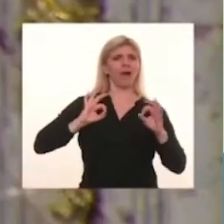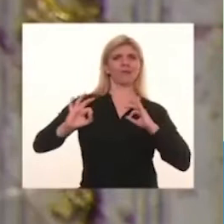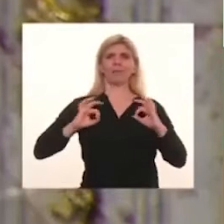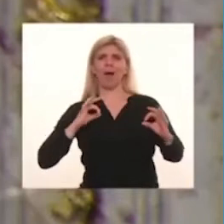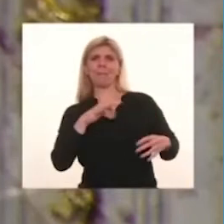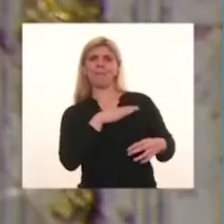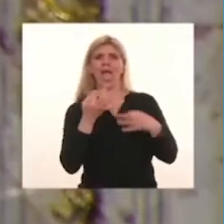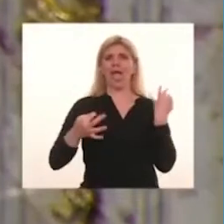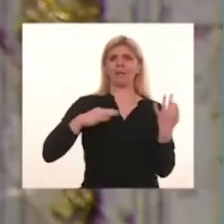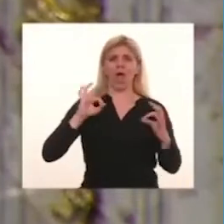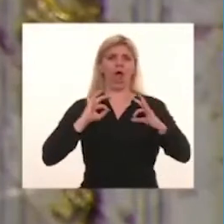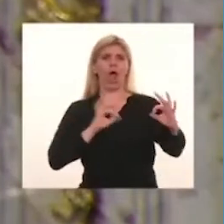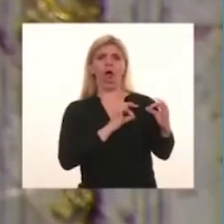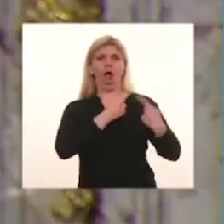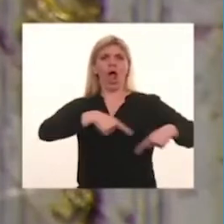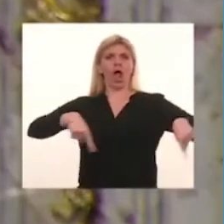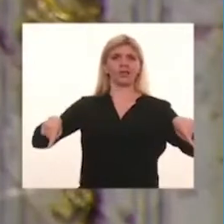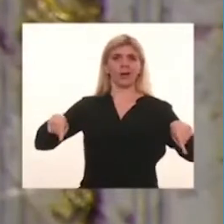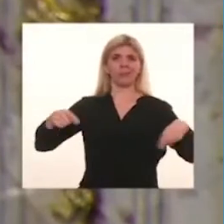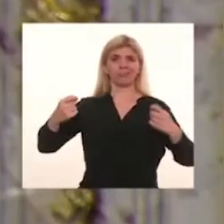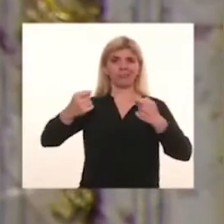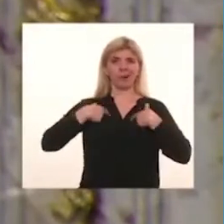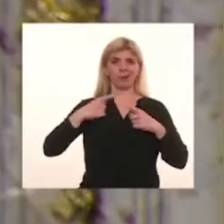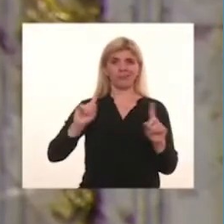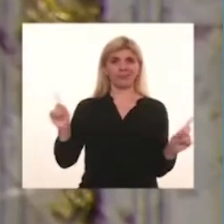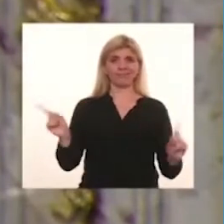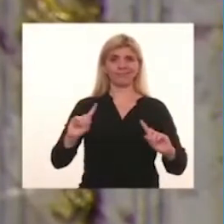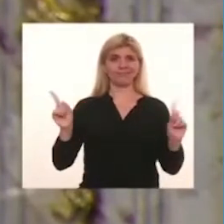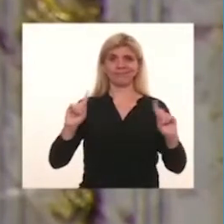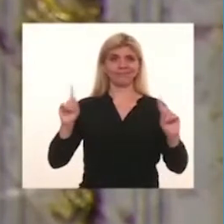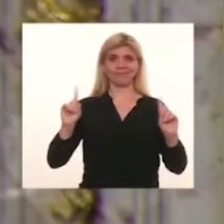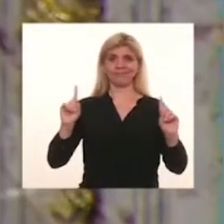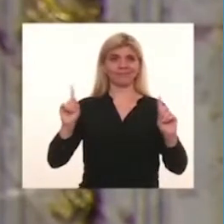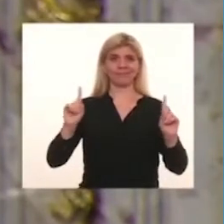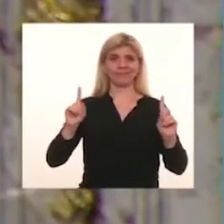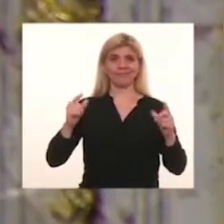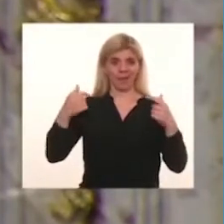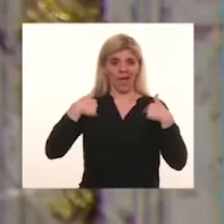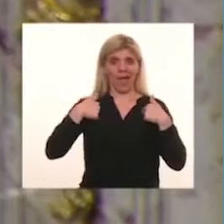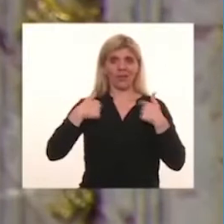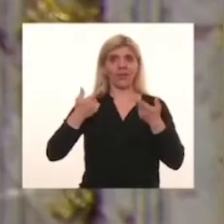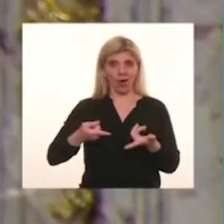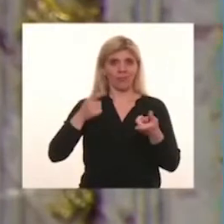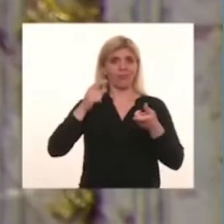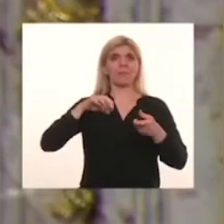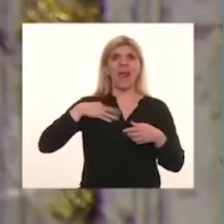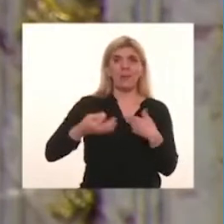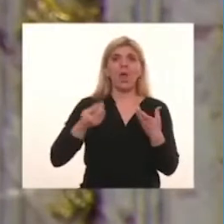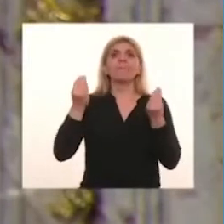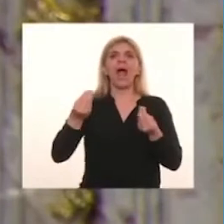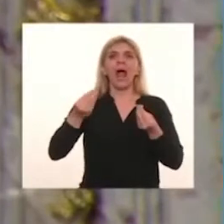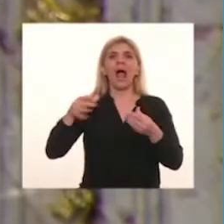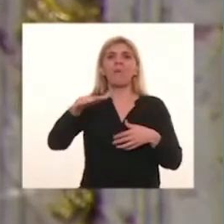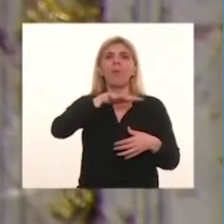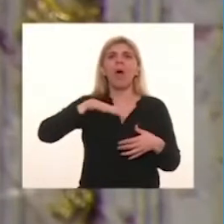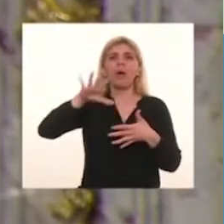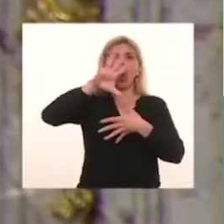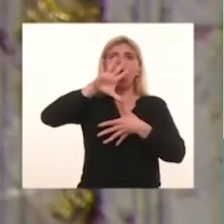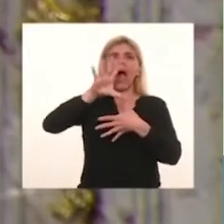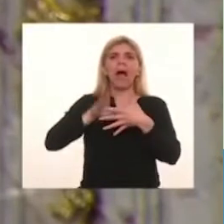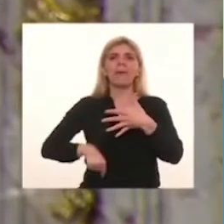aliado de la Argentina en el contexto de la crisis económica y del pedido del país para acordar un